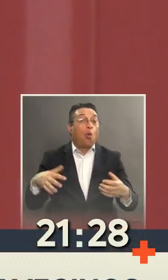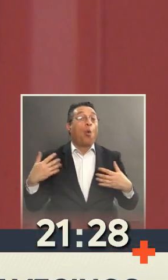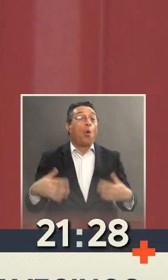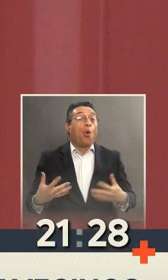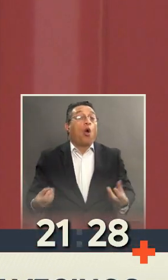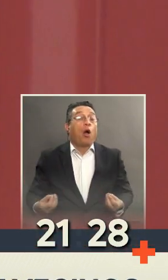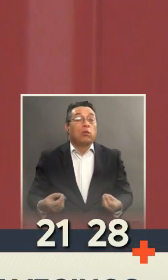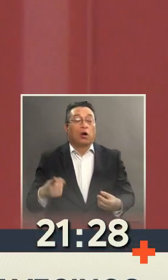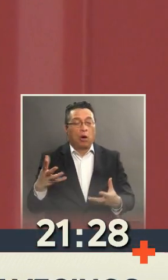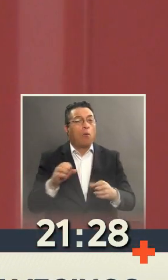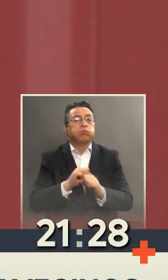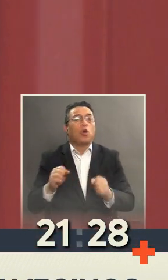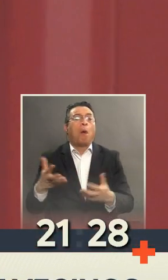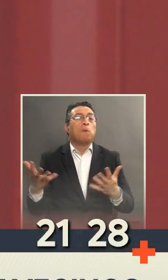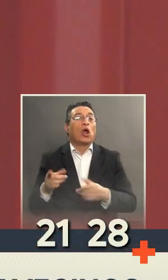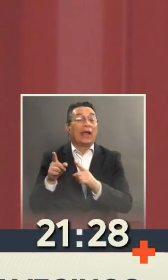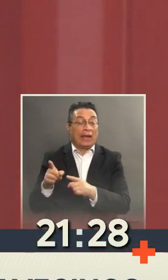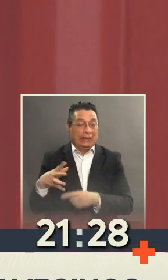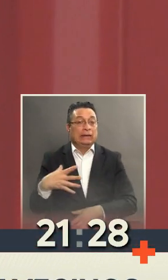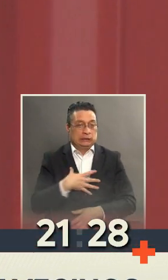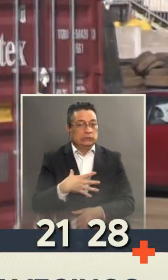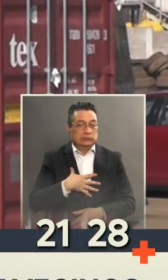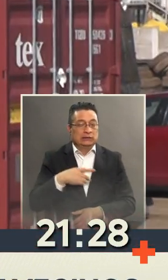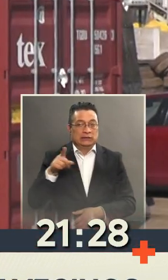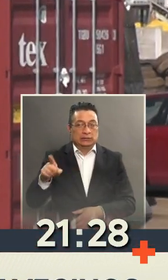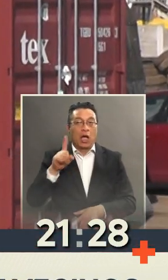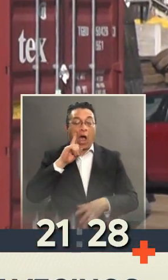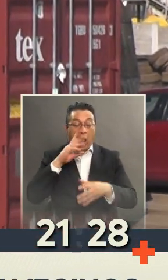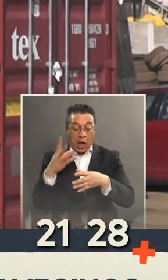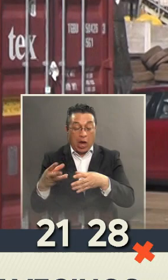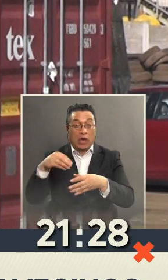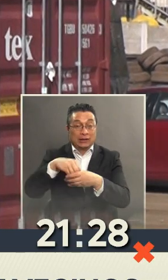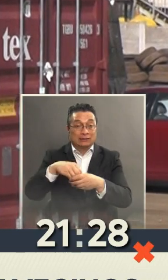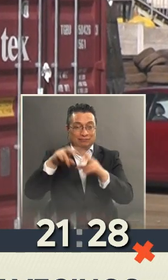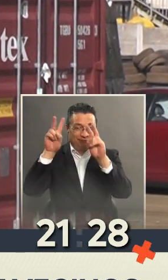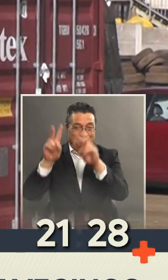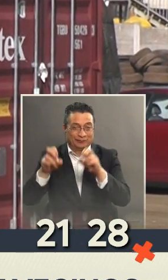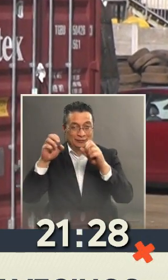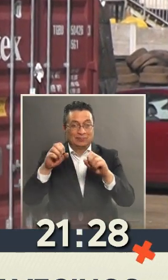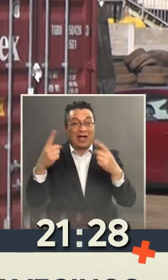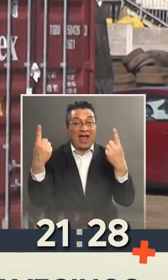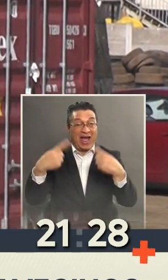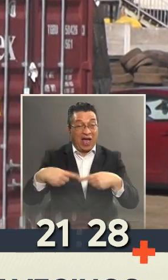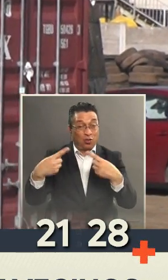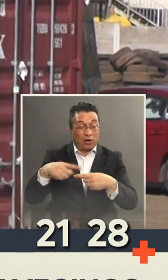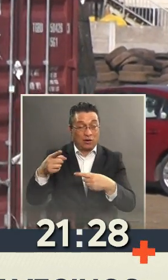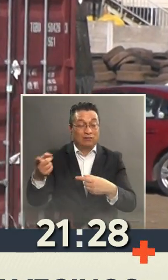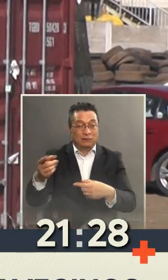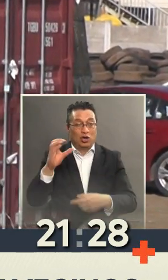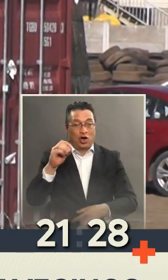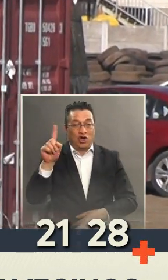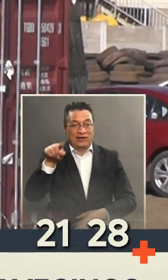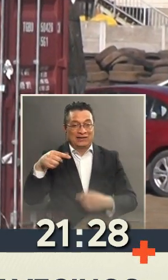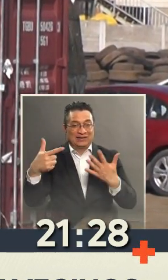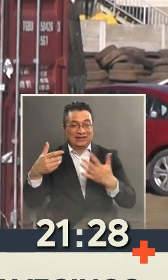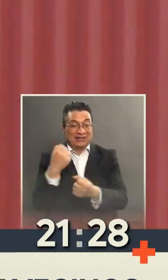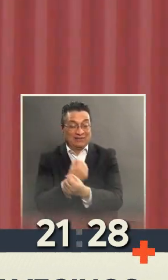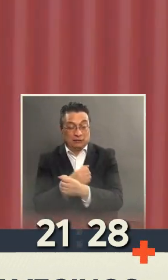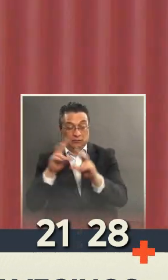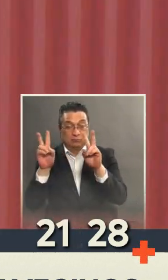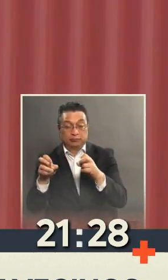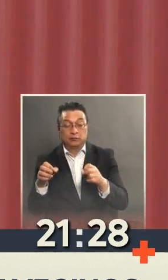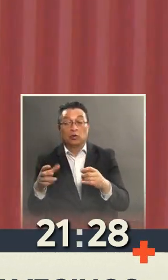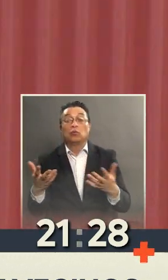de explosión porque eso es lo que ellos temían. El container fue decomisado por la aduana junto a funcionarios del OS-7 de Carabineros. Escuche